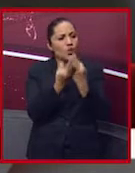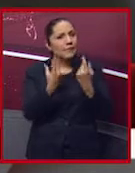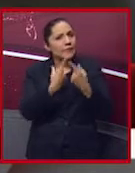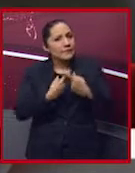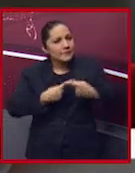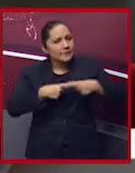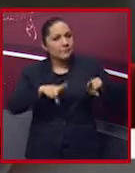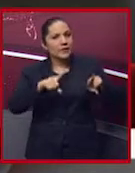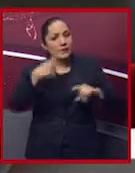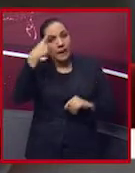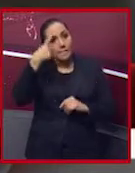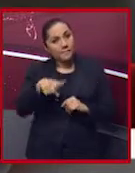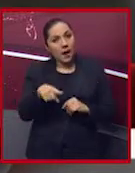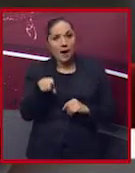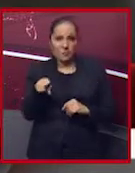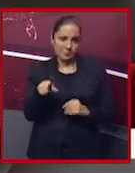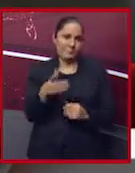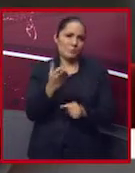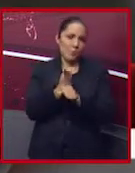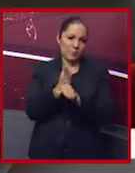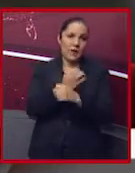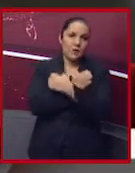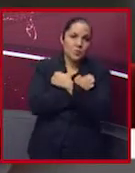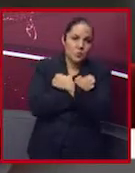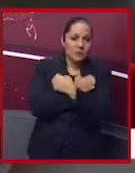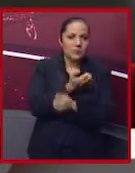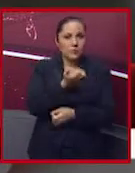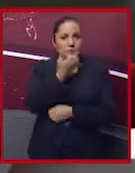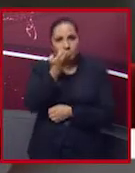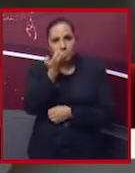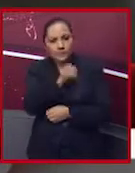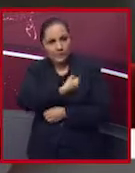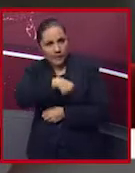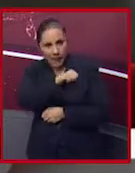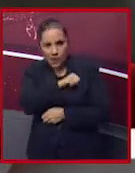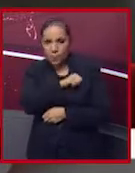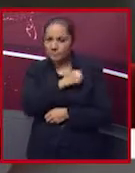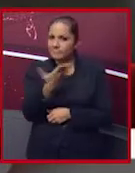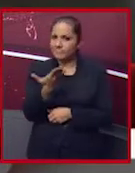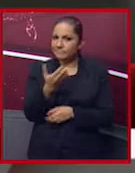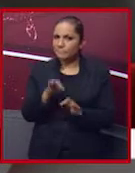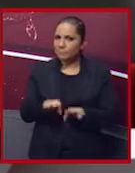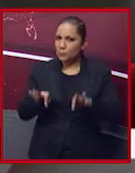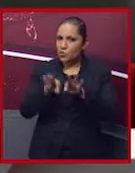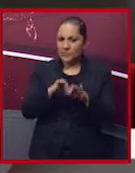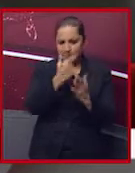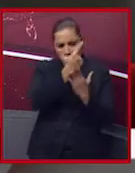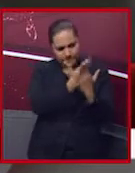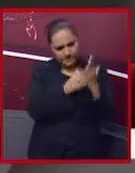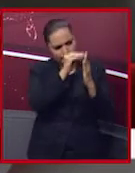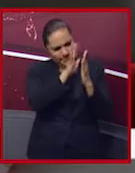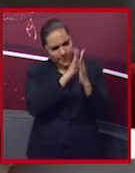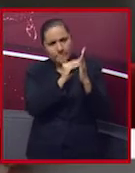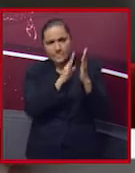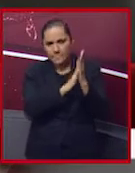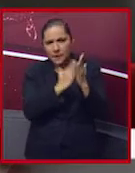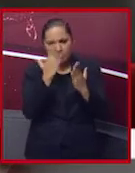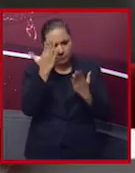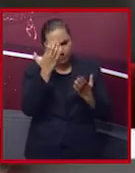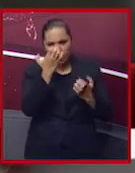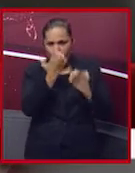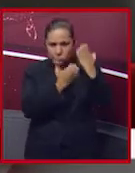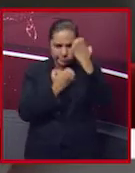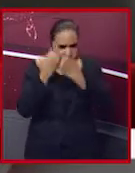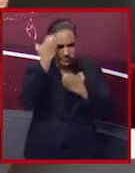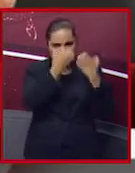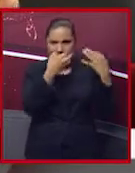de salud, y que cruzara la información del gasto social contra sus